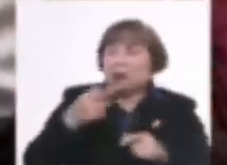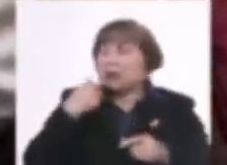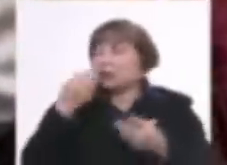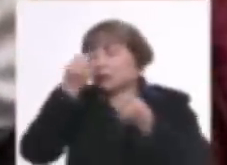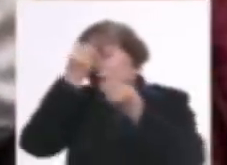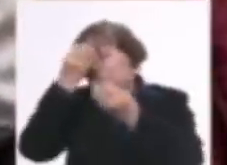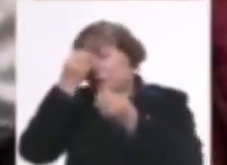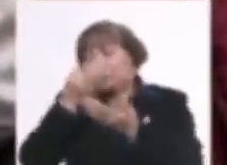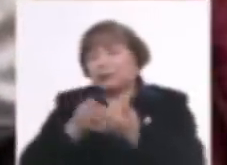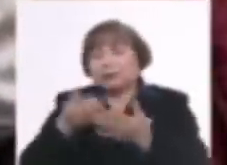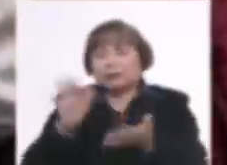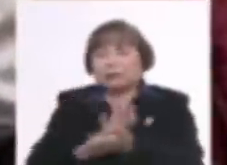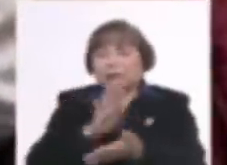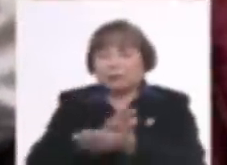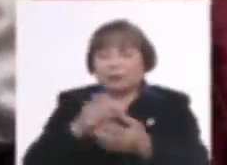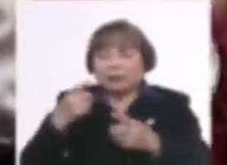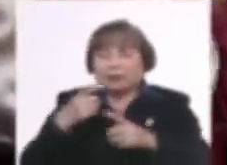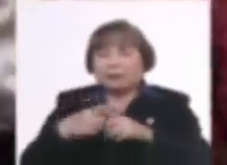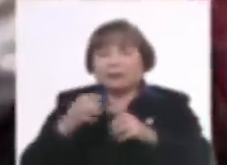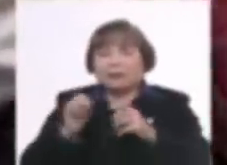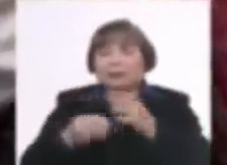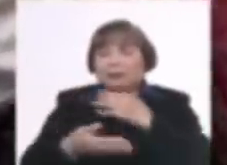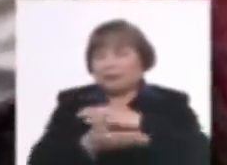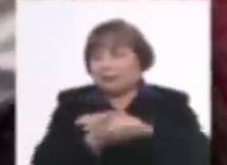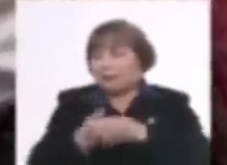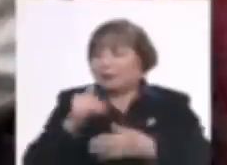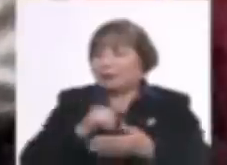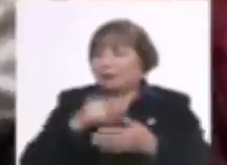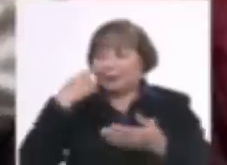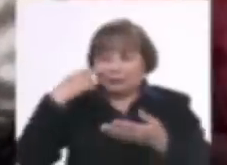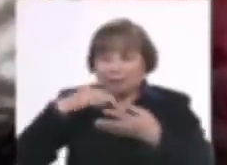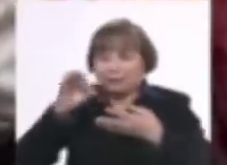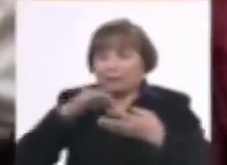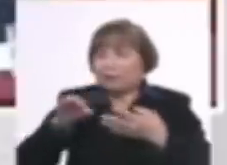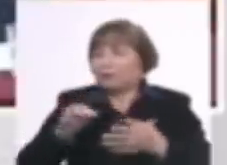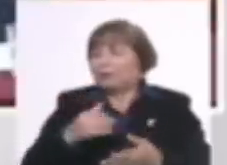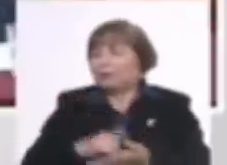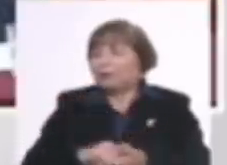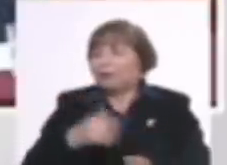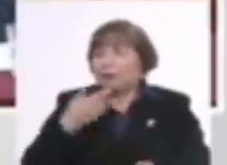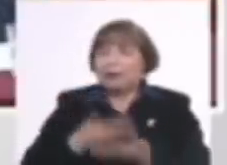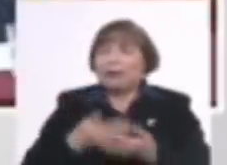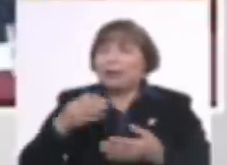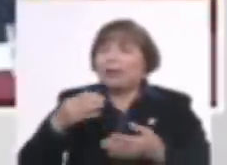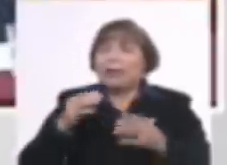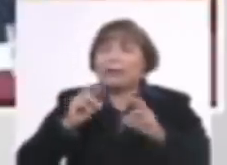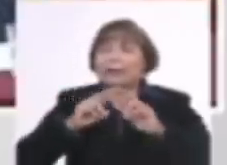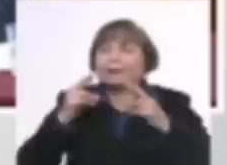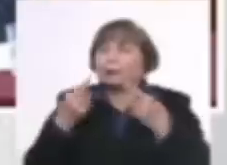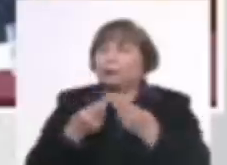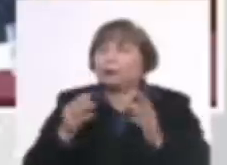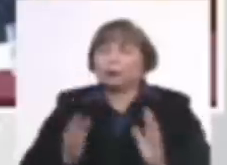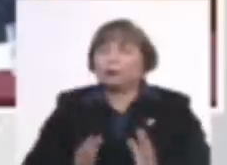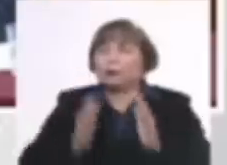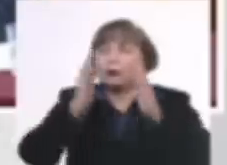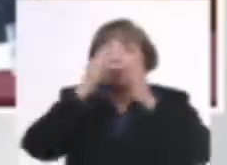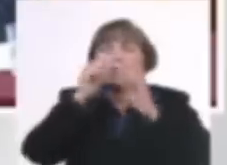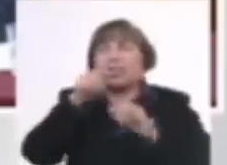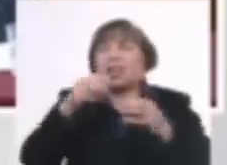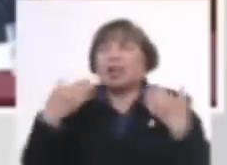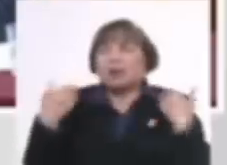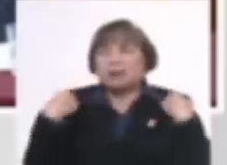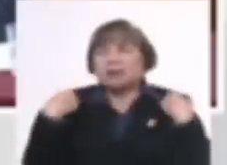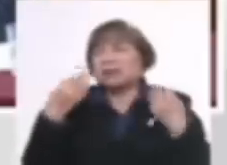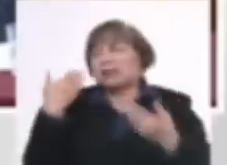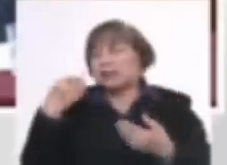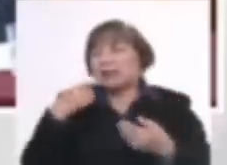la información de los expedientes técnicos, correcto. Cosa que se puede verificar. De las reuniones que usted ha sostenido en Palacio Gobierno, uh-huh,